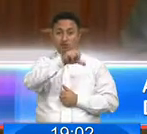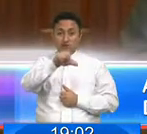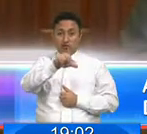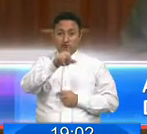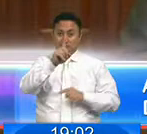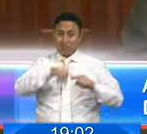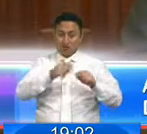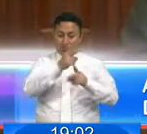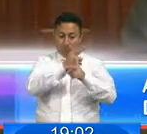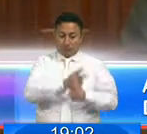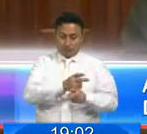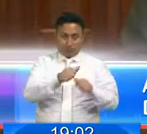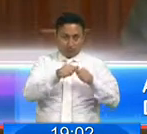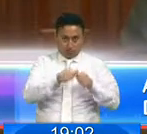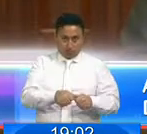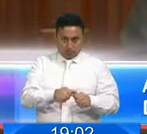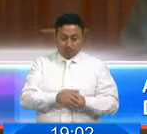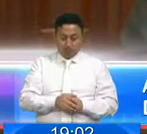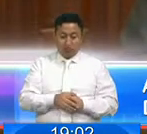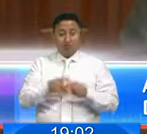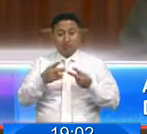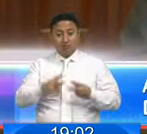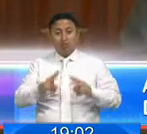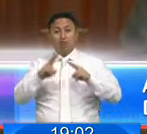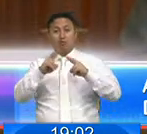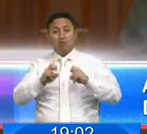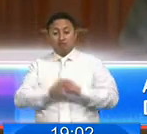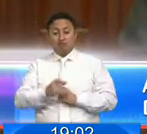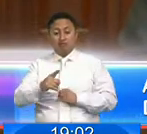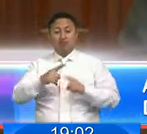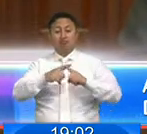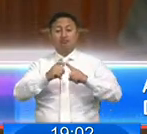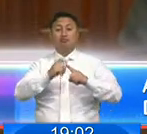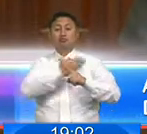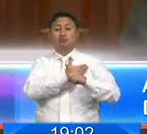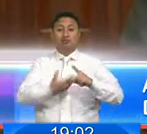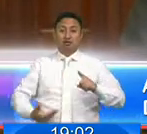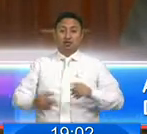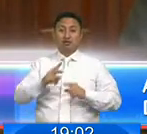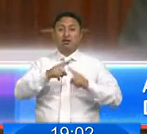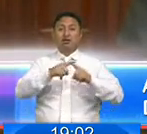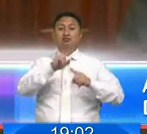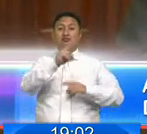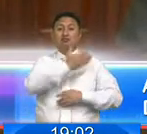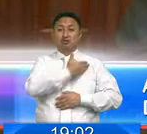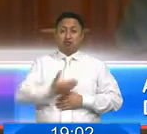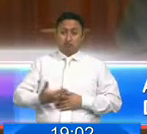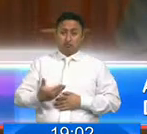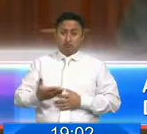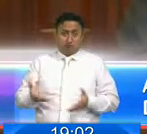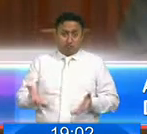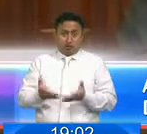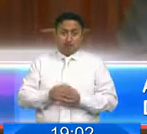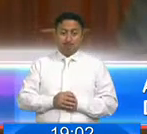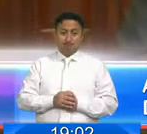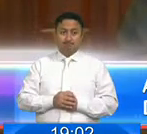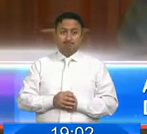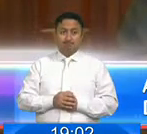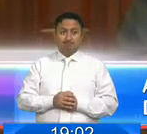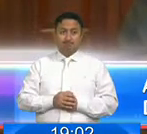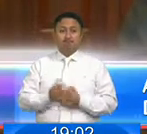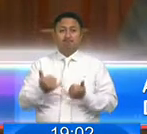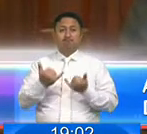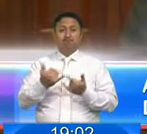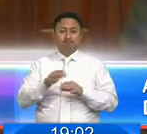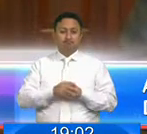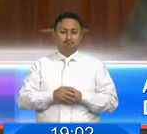también el pedido de investigar tanto al ex presidente como al ex vicepresidente. En este momento observemos la motivación